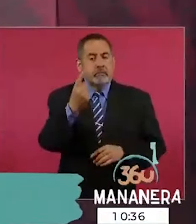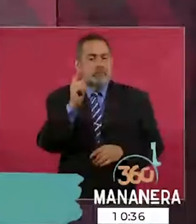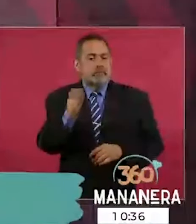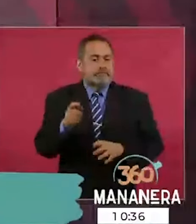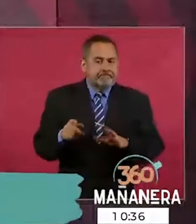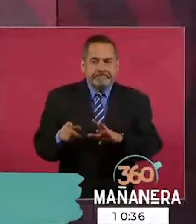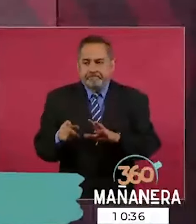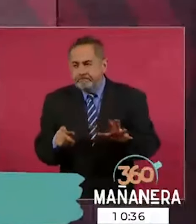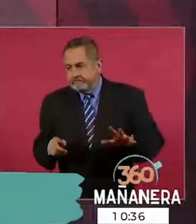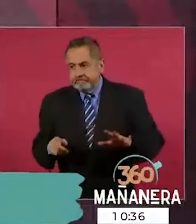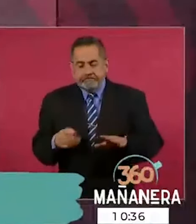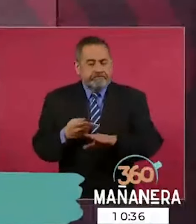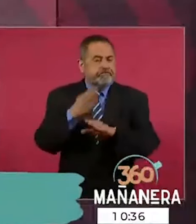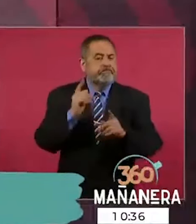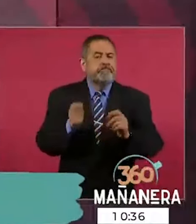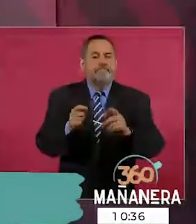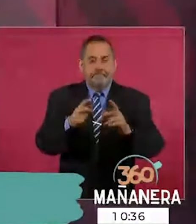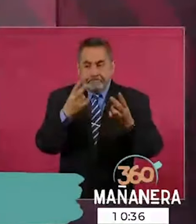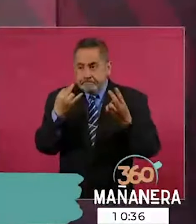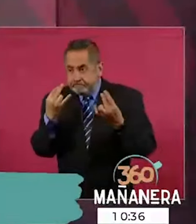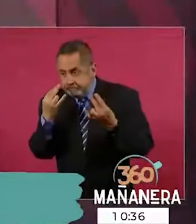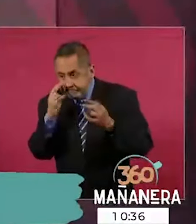más muy